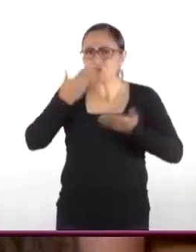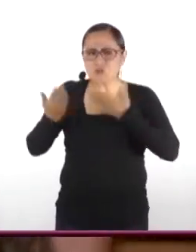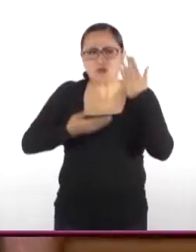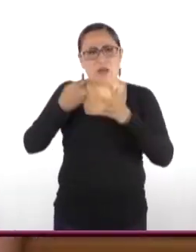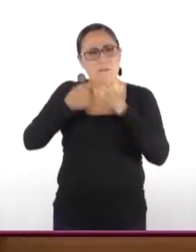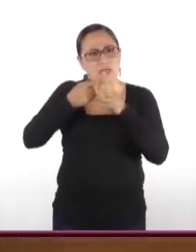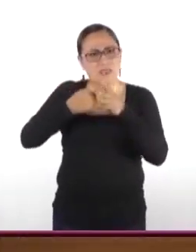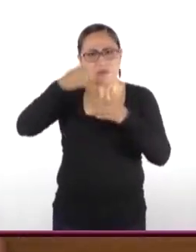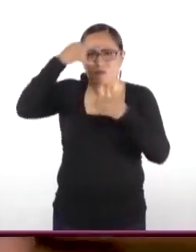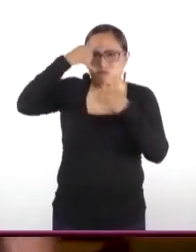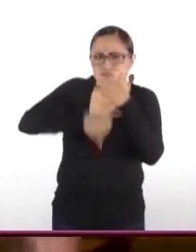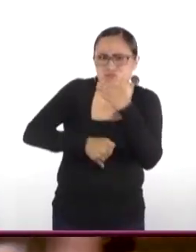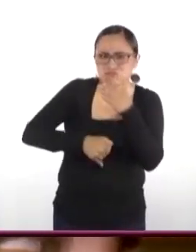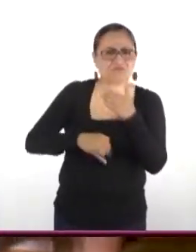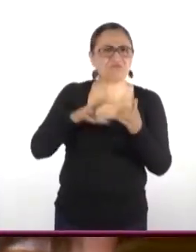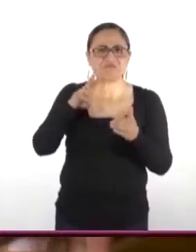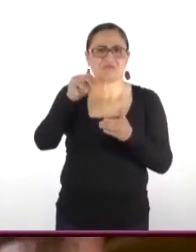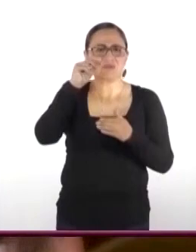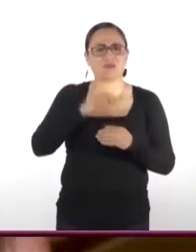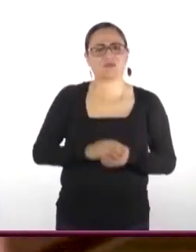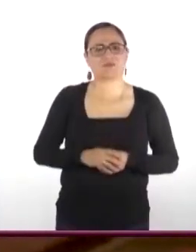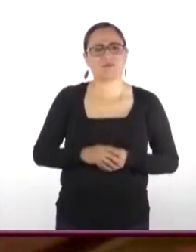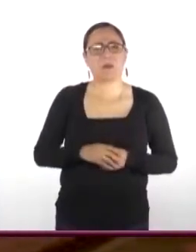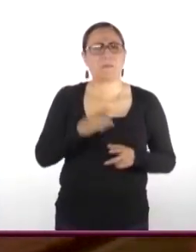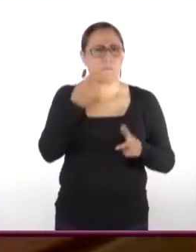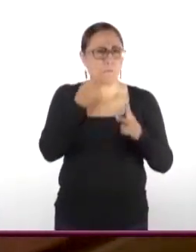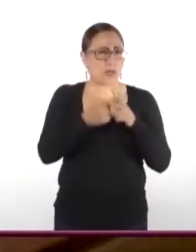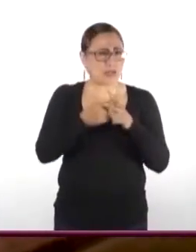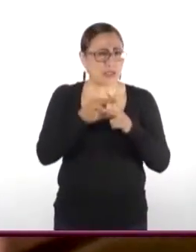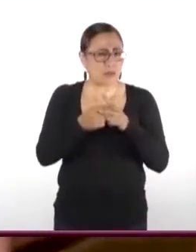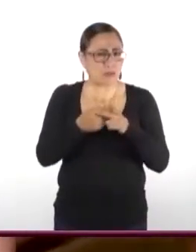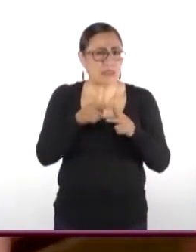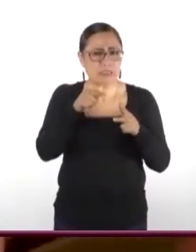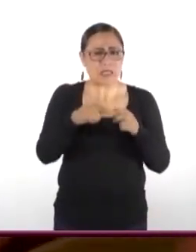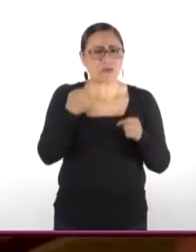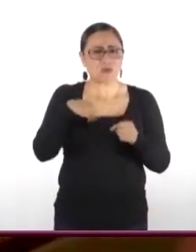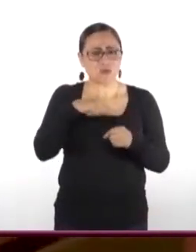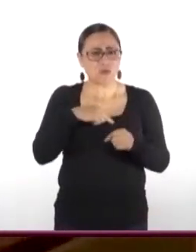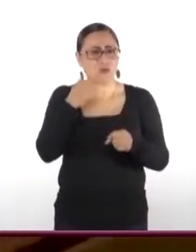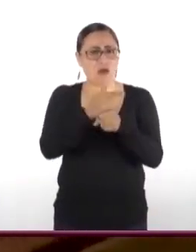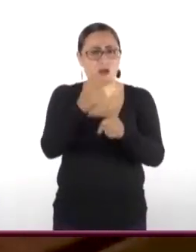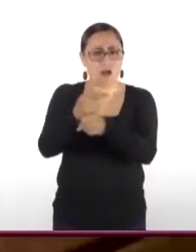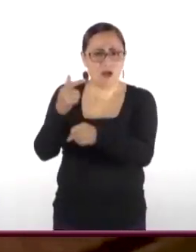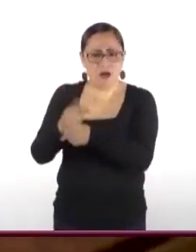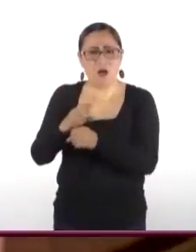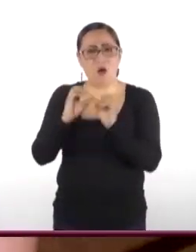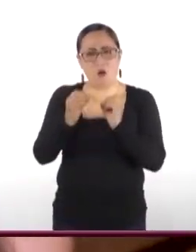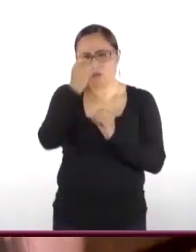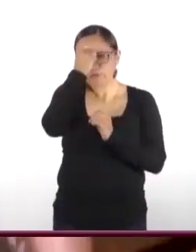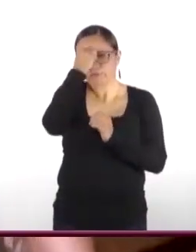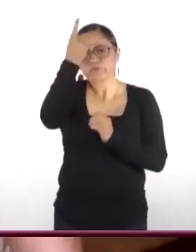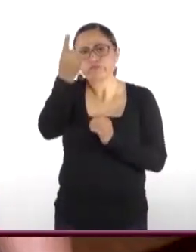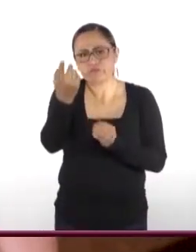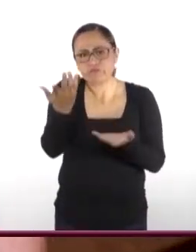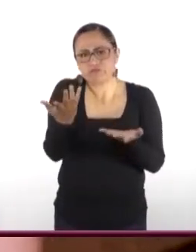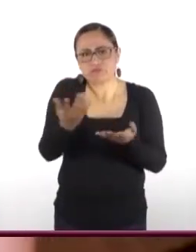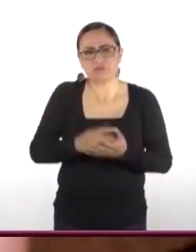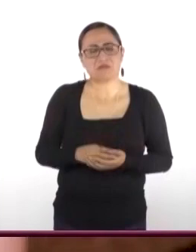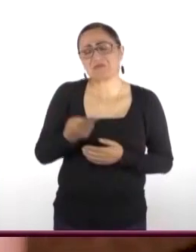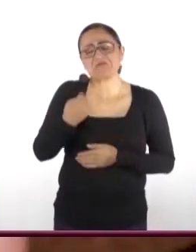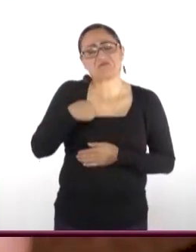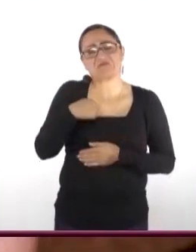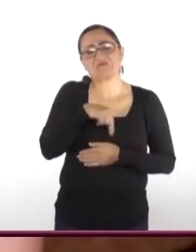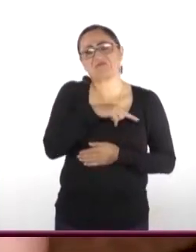estudios superiores de matemáticas. Volvemos a la pregunta del millón. ¿Las matemáticas están ahí y las descubrimos o nos las